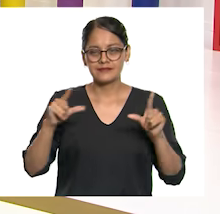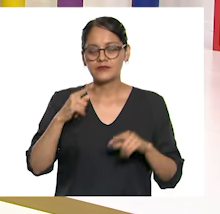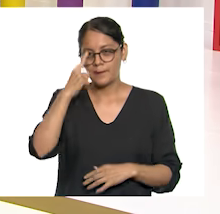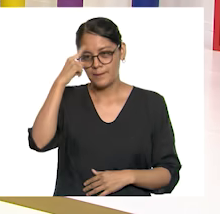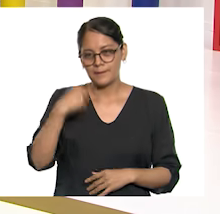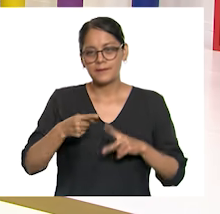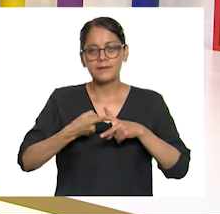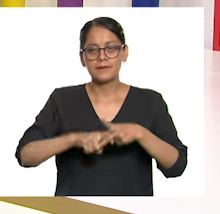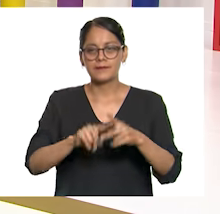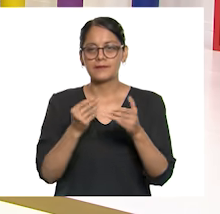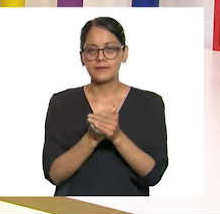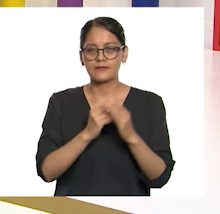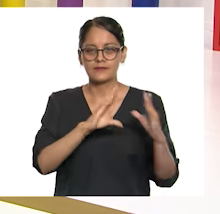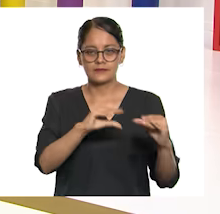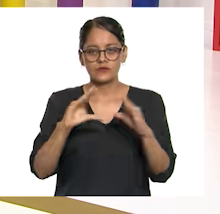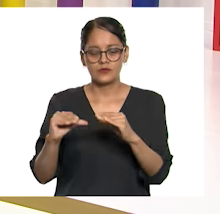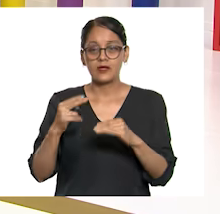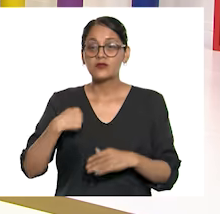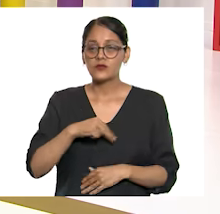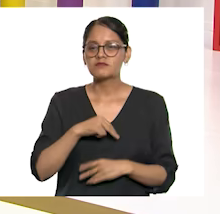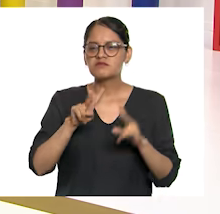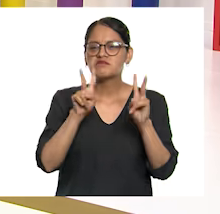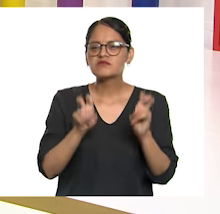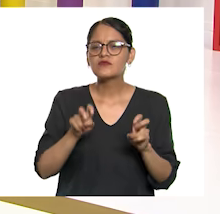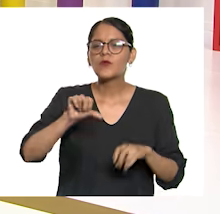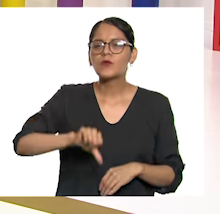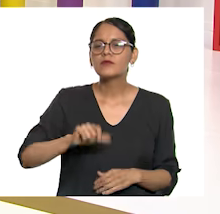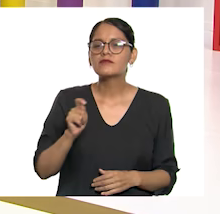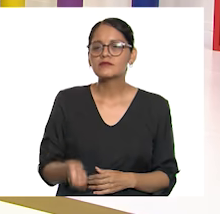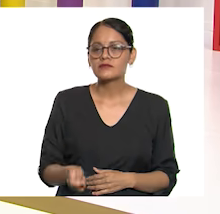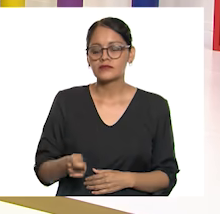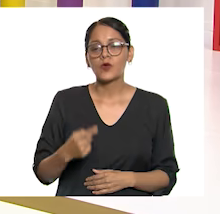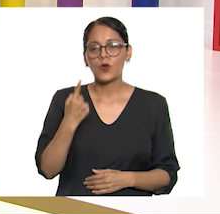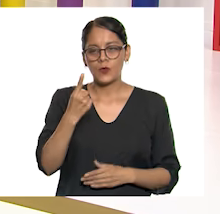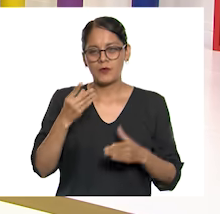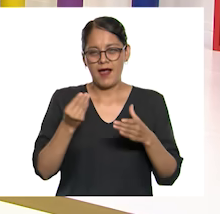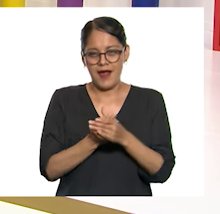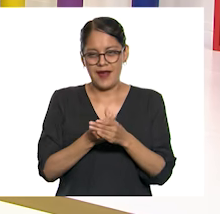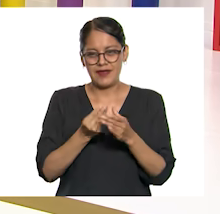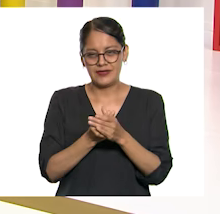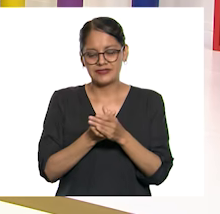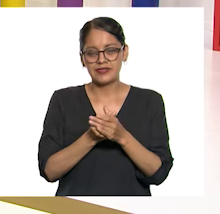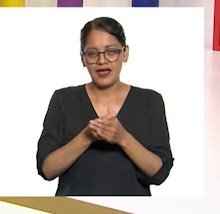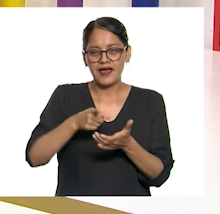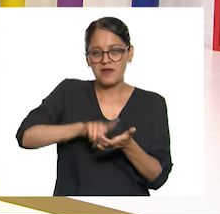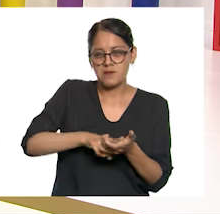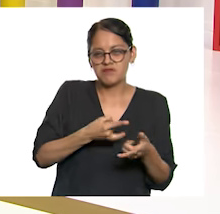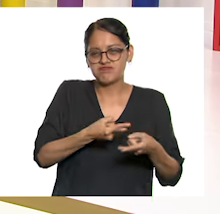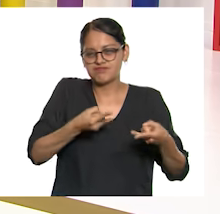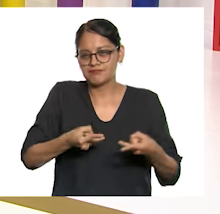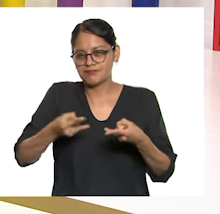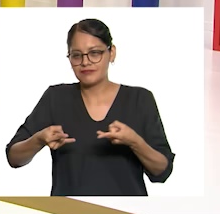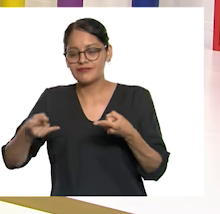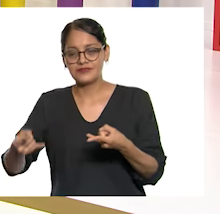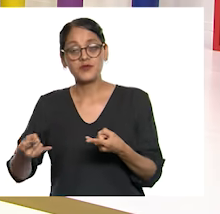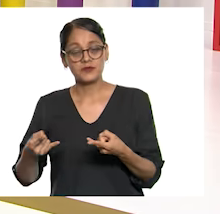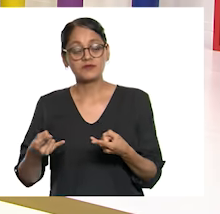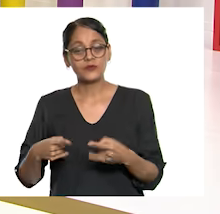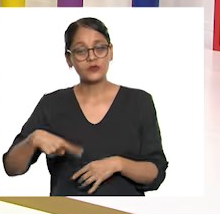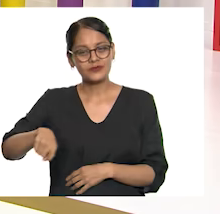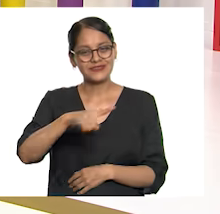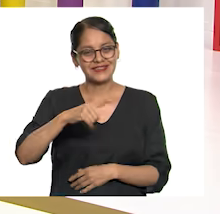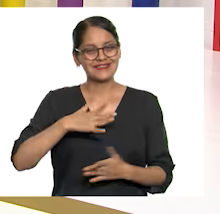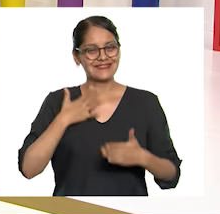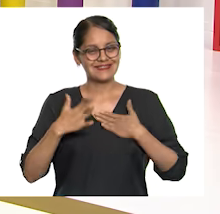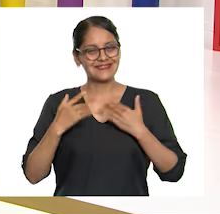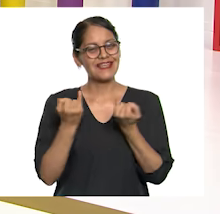listos para comenzar esta clase. Nuestro tema de hoy es una clase de mucho cuento. Sé que lo van a disfrutar tanto